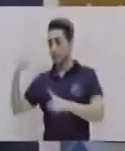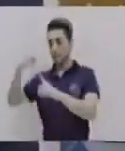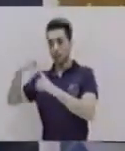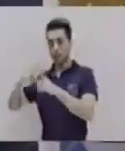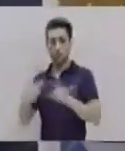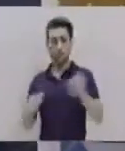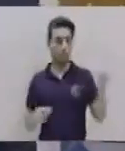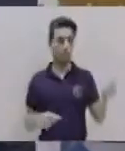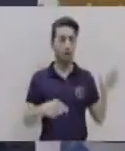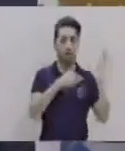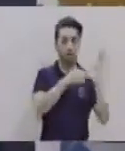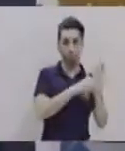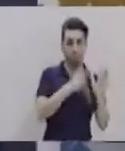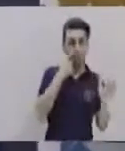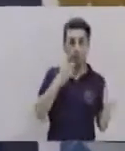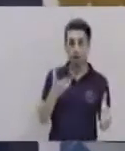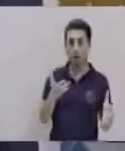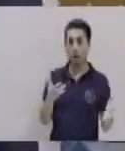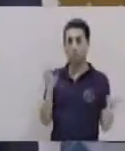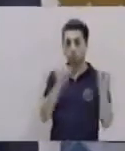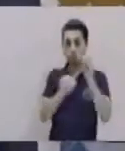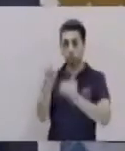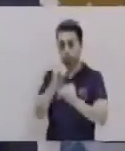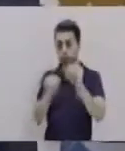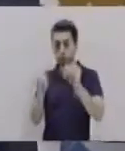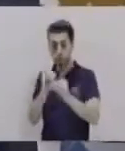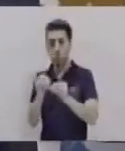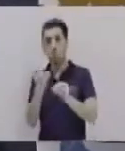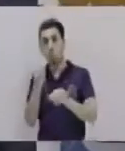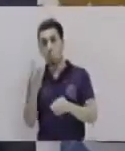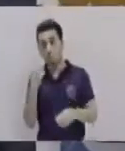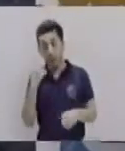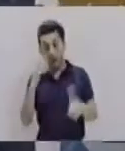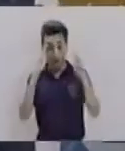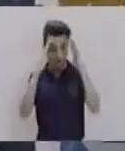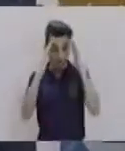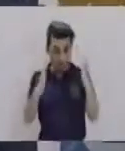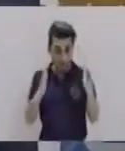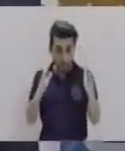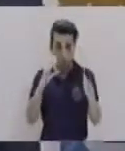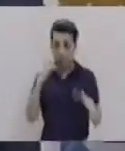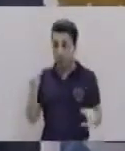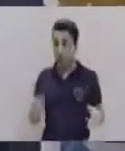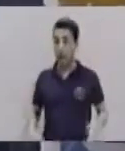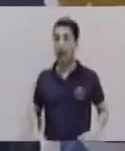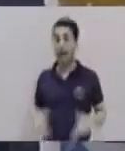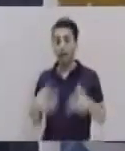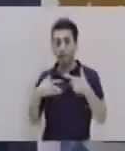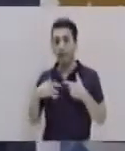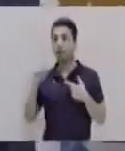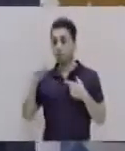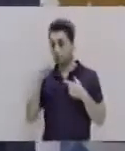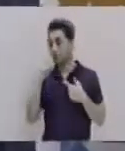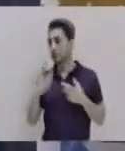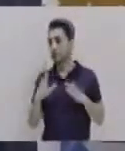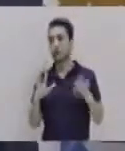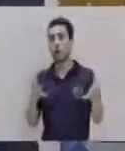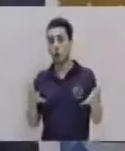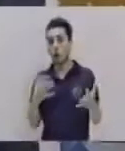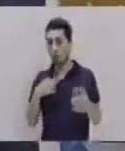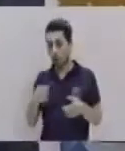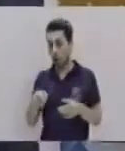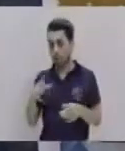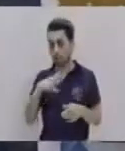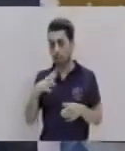combinar estas operaciones nosotros tenemos que prestar mucha atención, porque en la vida real sí nos afecta cuando nosotros tenemos